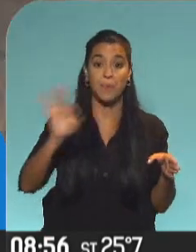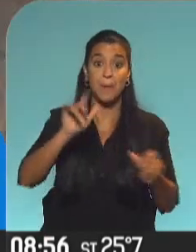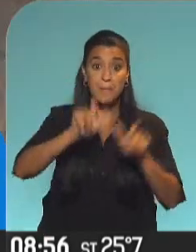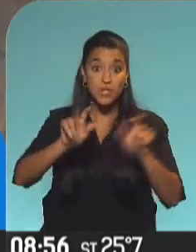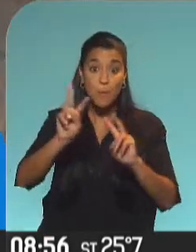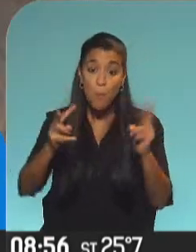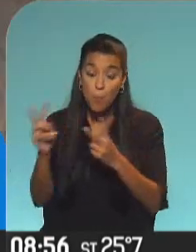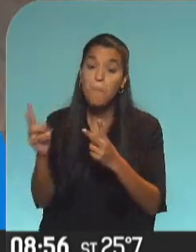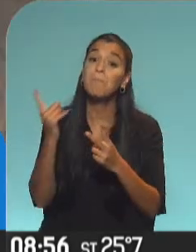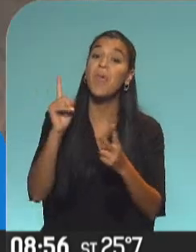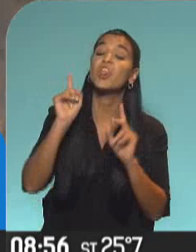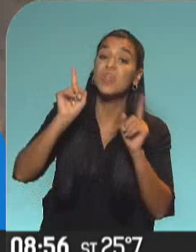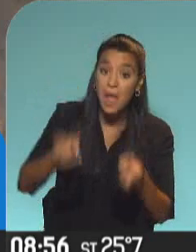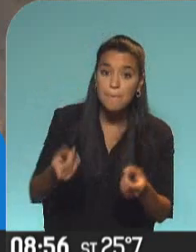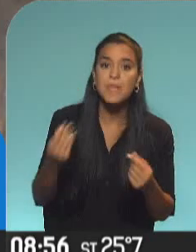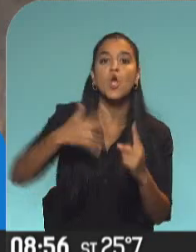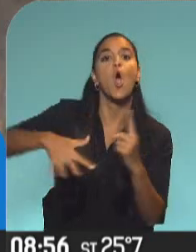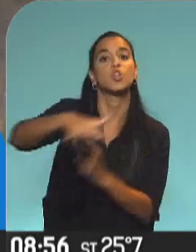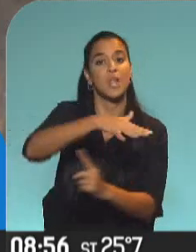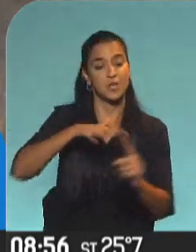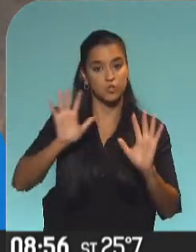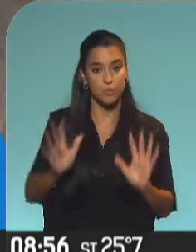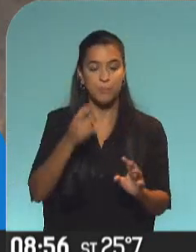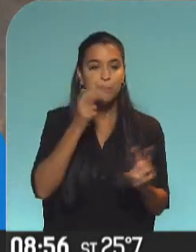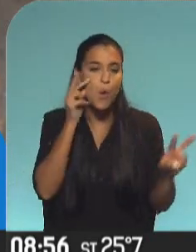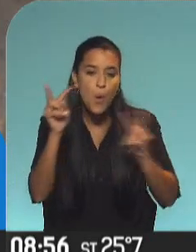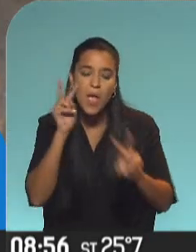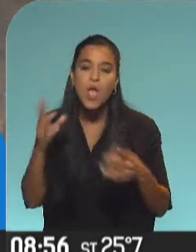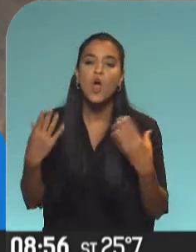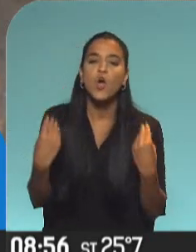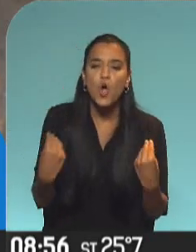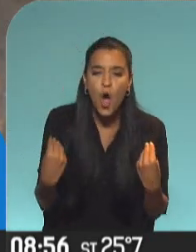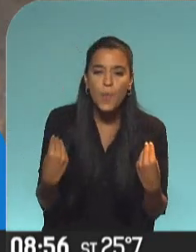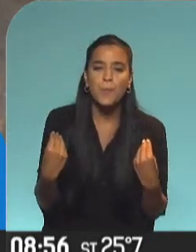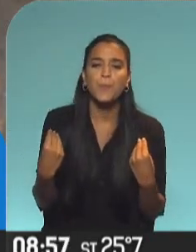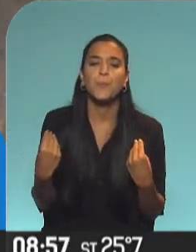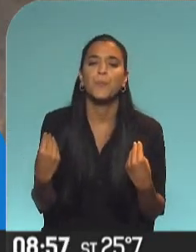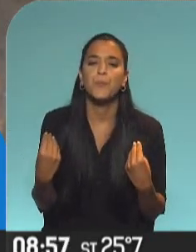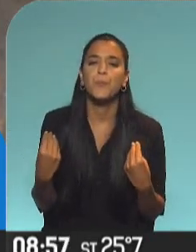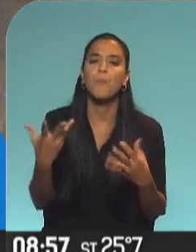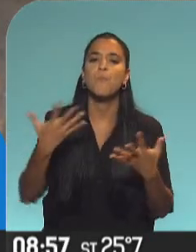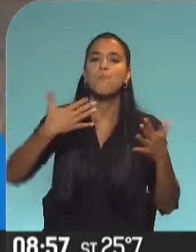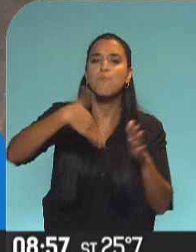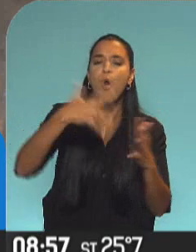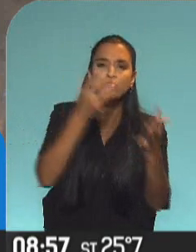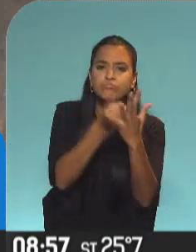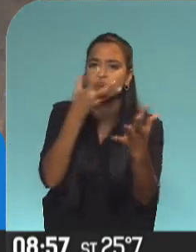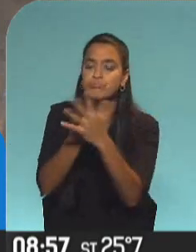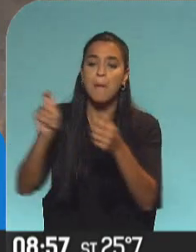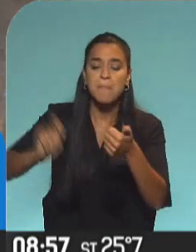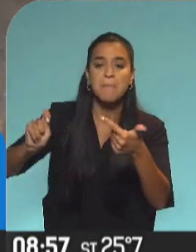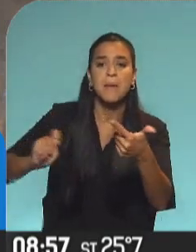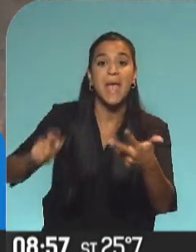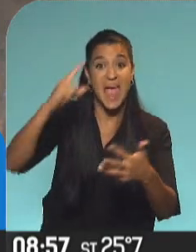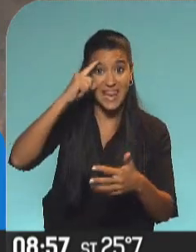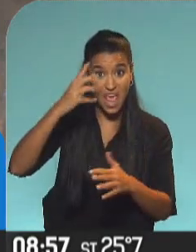pero también hay que ver un poco el contexto cuando vos empiezas a ver cómo está la siniestralidad meza mejor te das cuenta que en enero